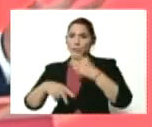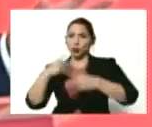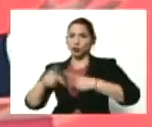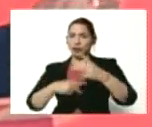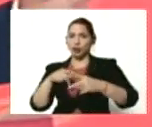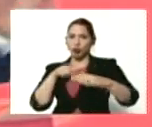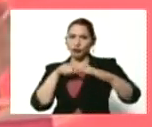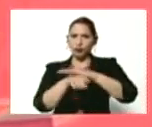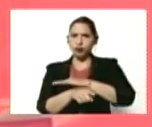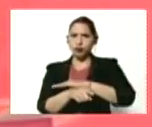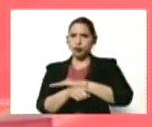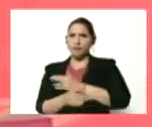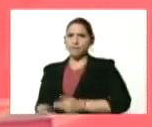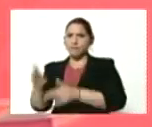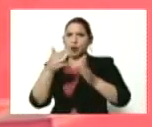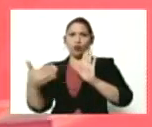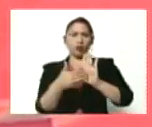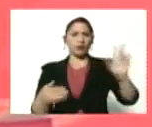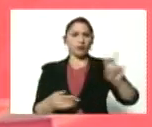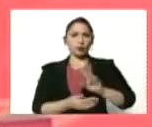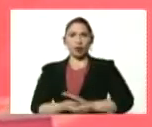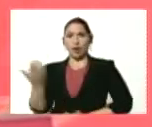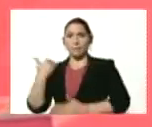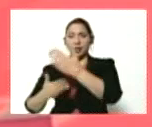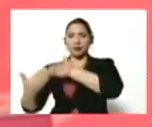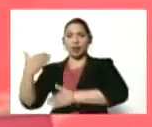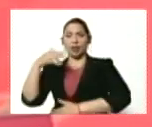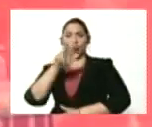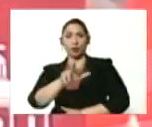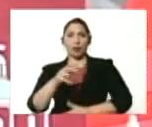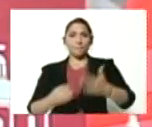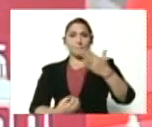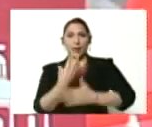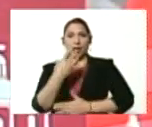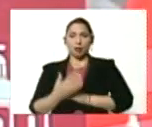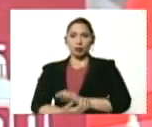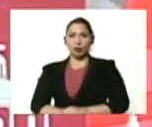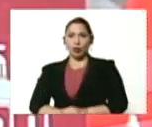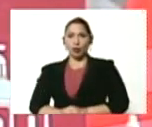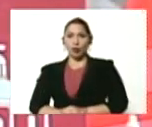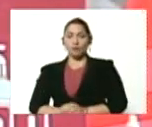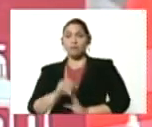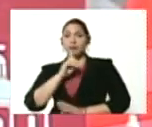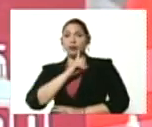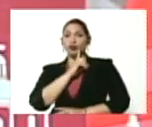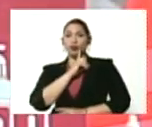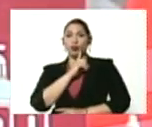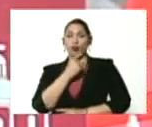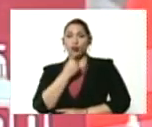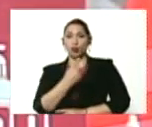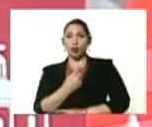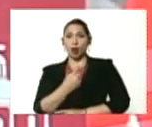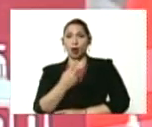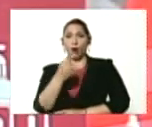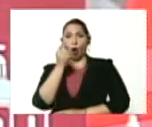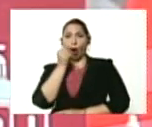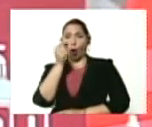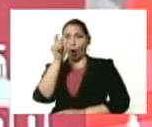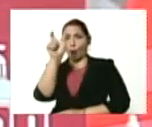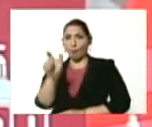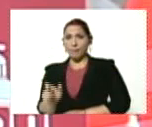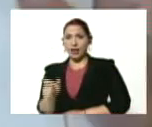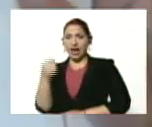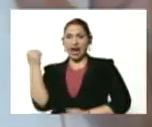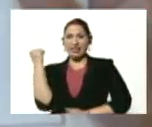incursión armada contra Venezuela del pasado 3 de mayo. Y menciona a este asesino que está aquí,